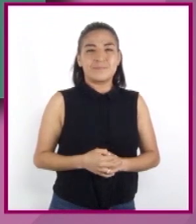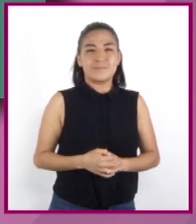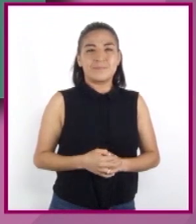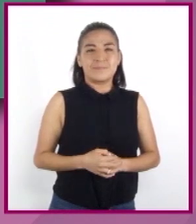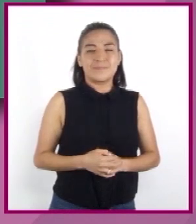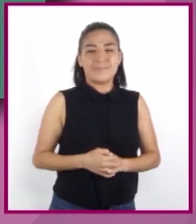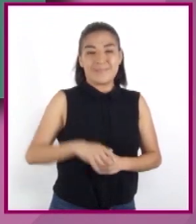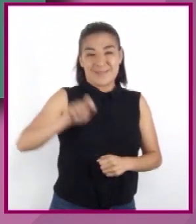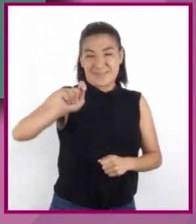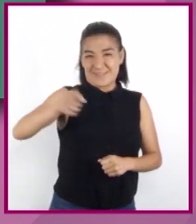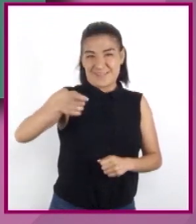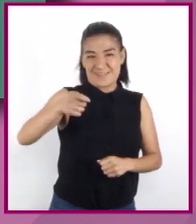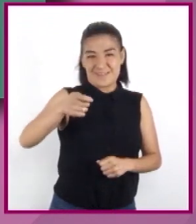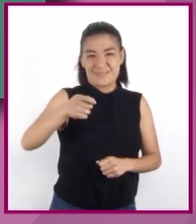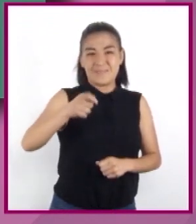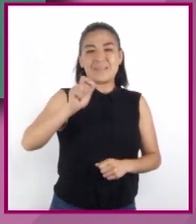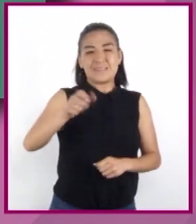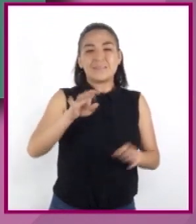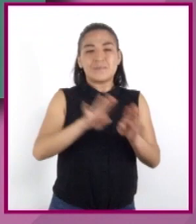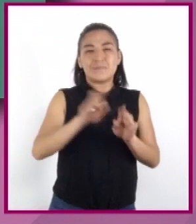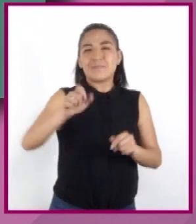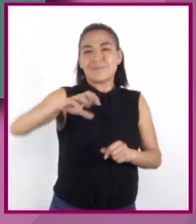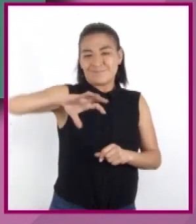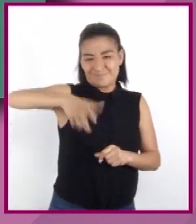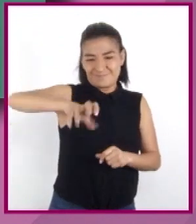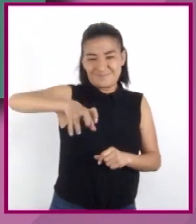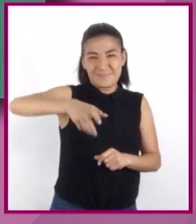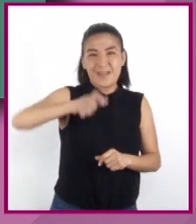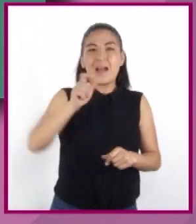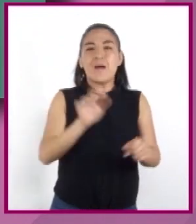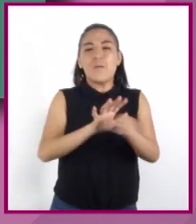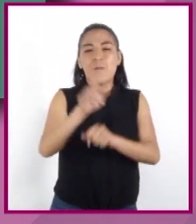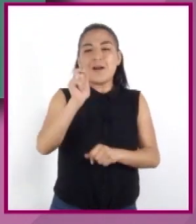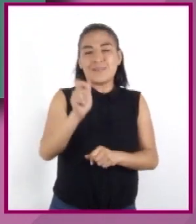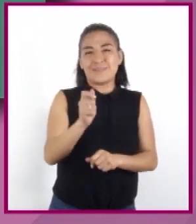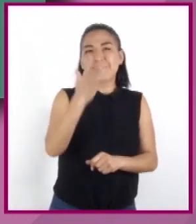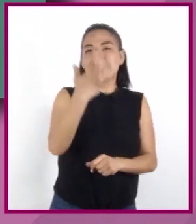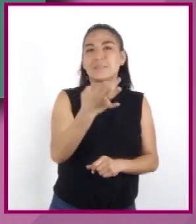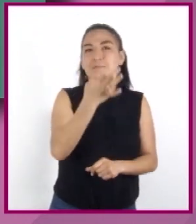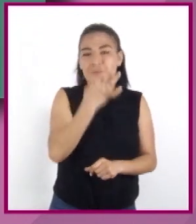Una llave suministra 10 litros de agua cada 5 minutos.